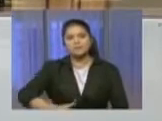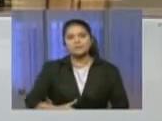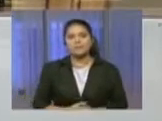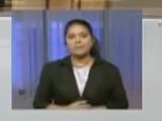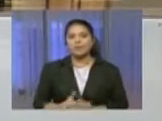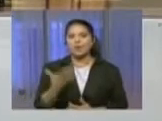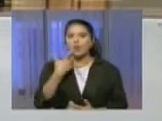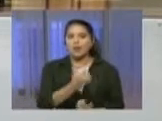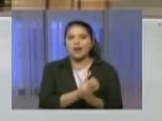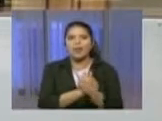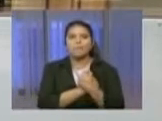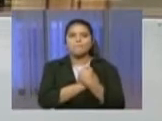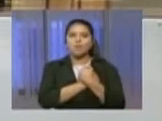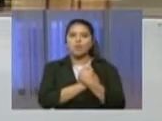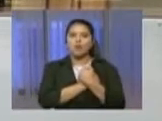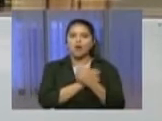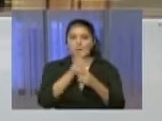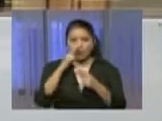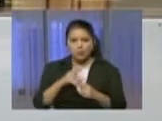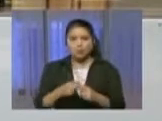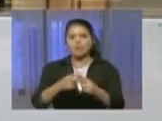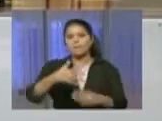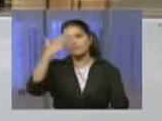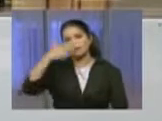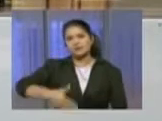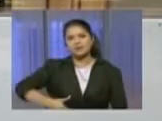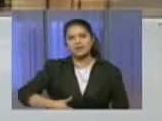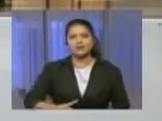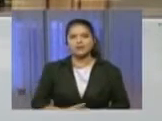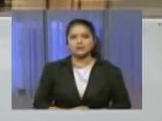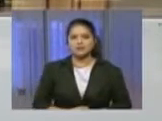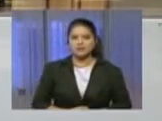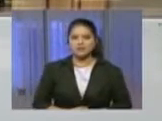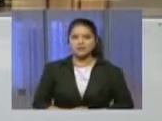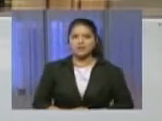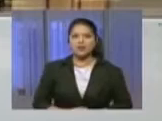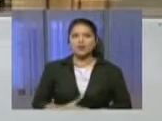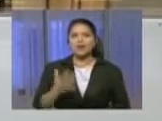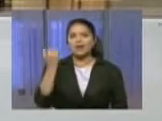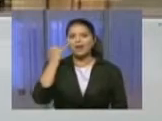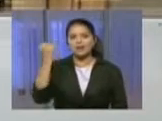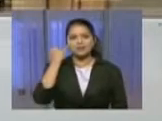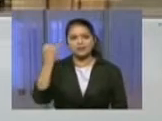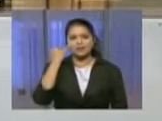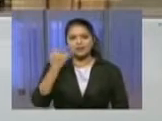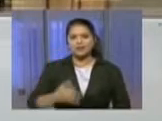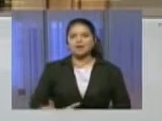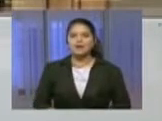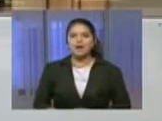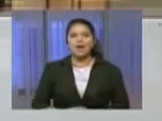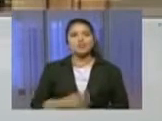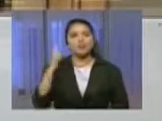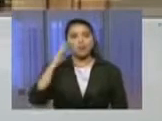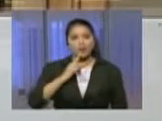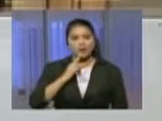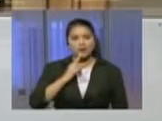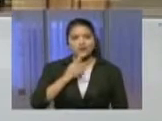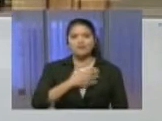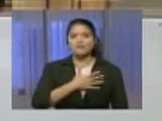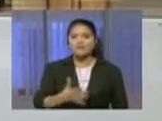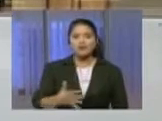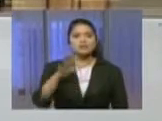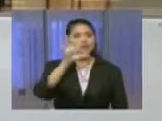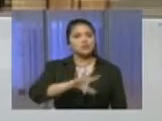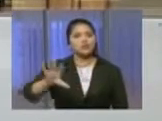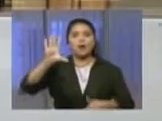amor al honor militar lo más grande se encontró con las ideas revolucionarias de Bolívar y de toda América